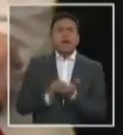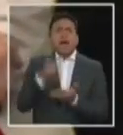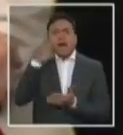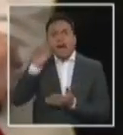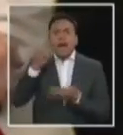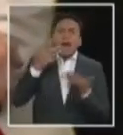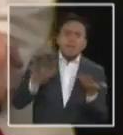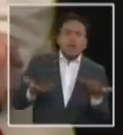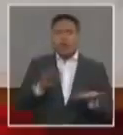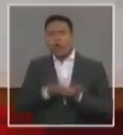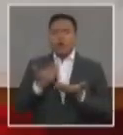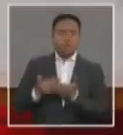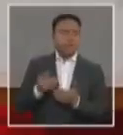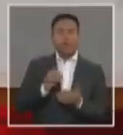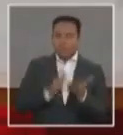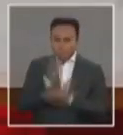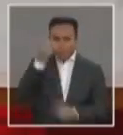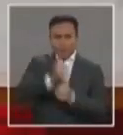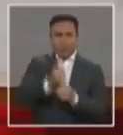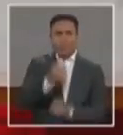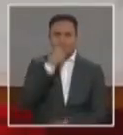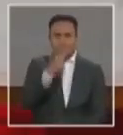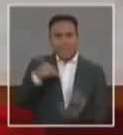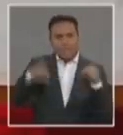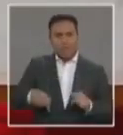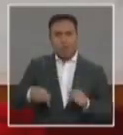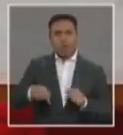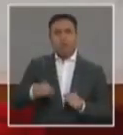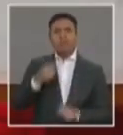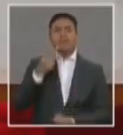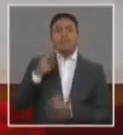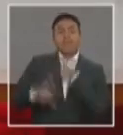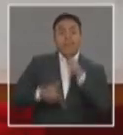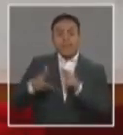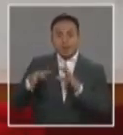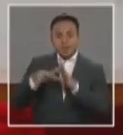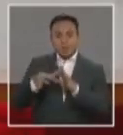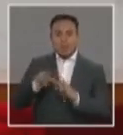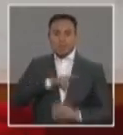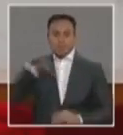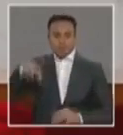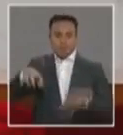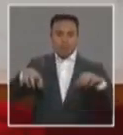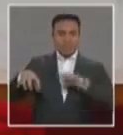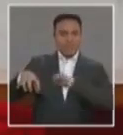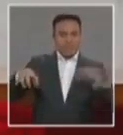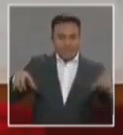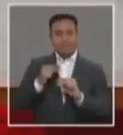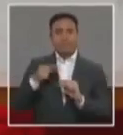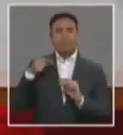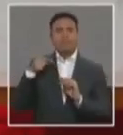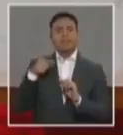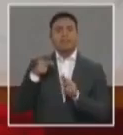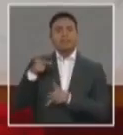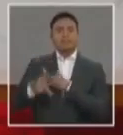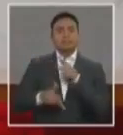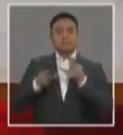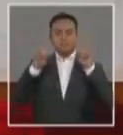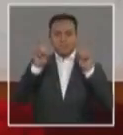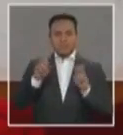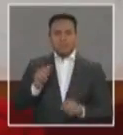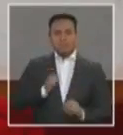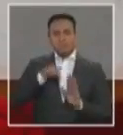obras que se están Ya ejecutando por lo tanto efectivamente hay aquí un problema que siempre las cosas